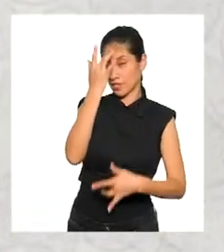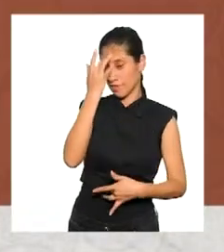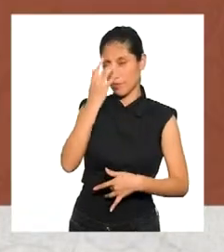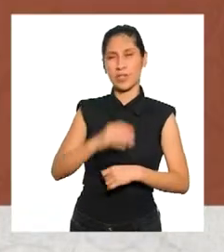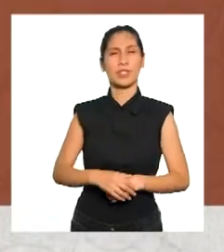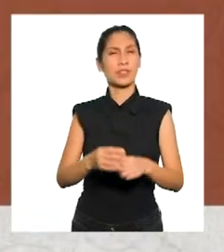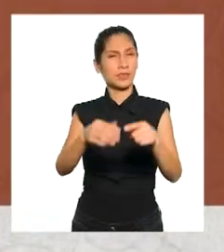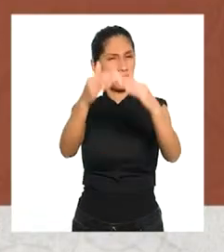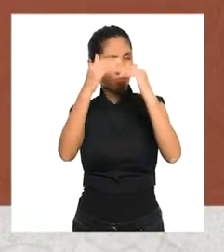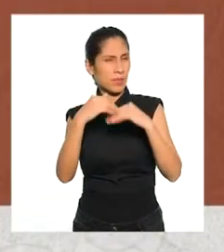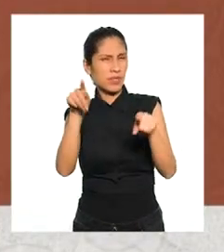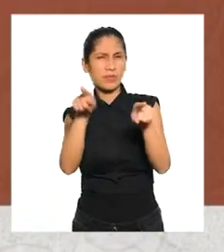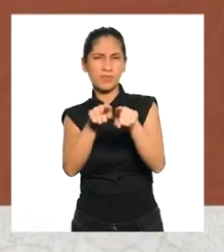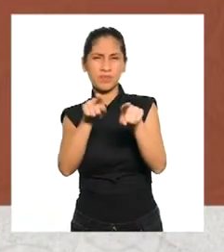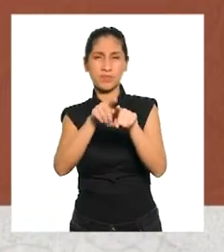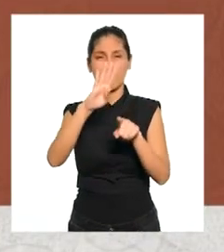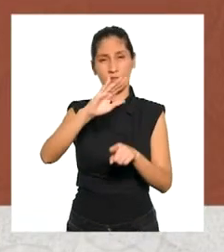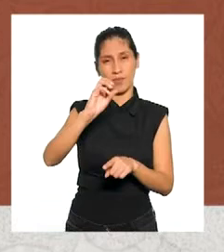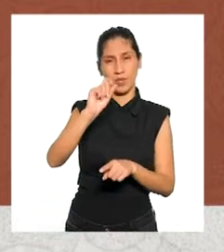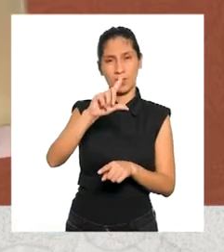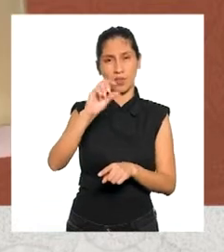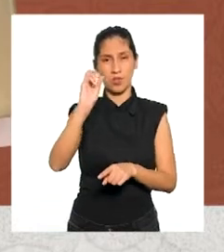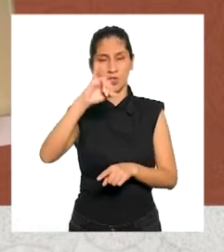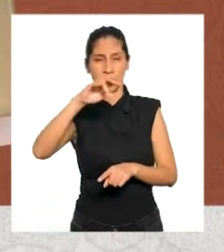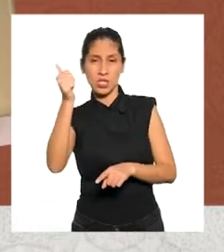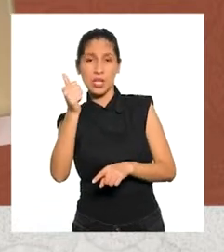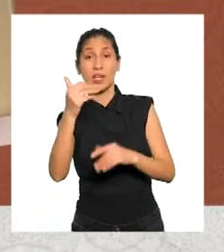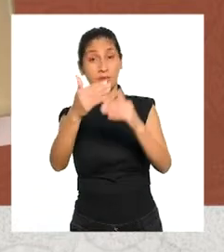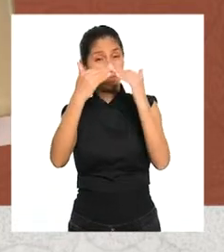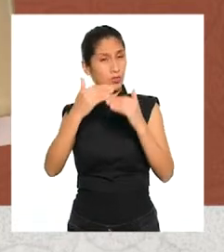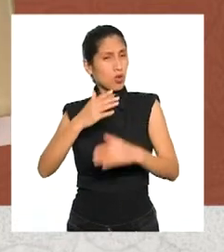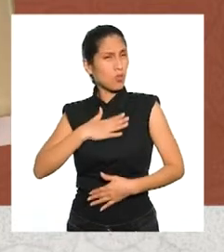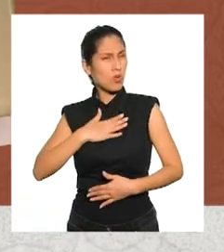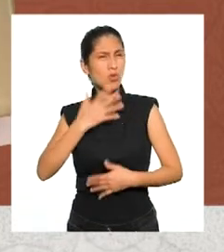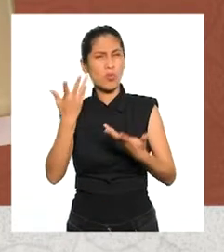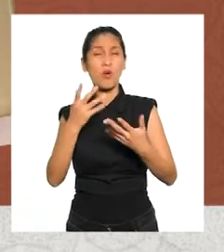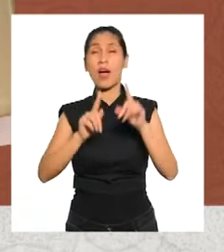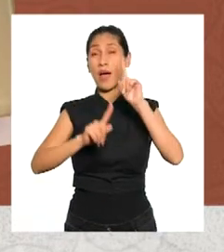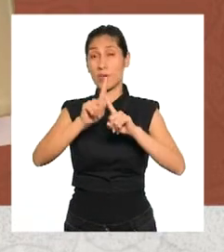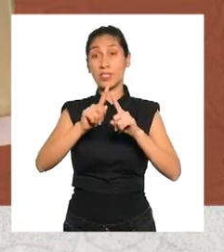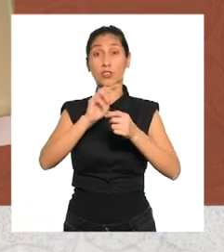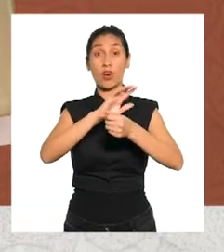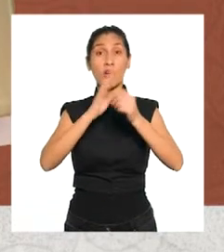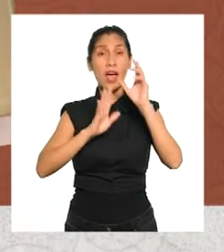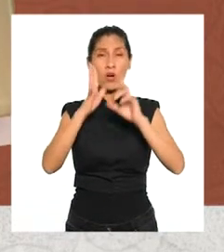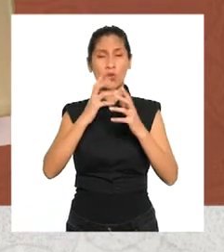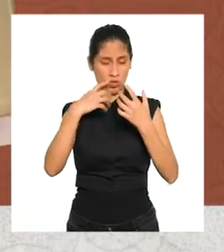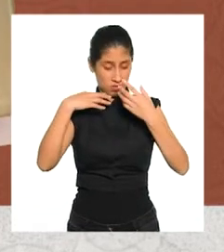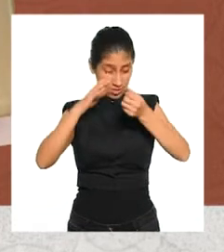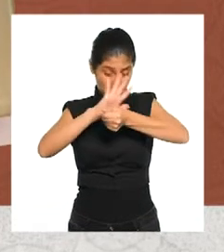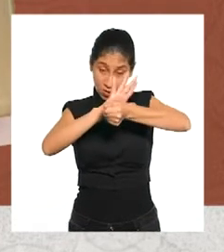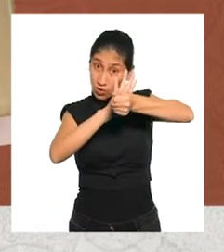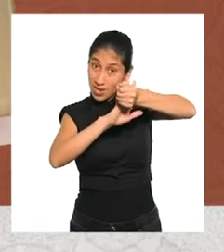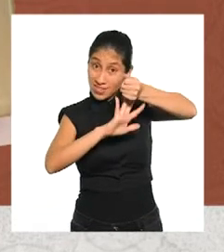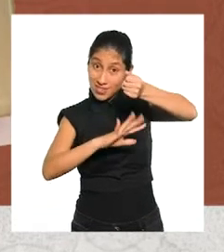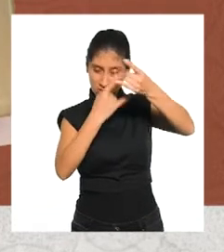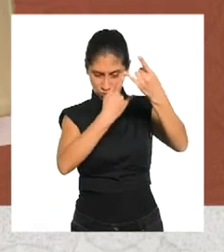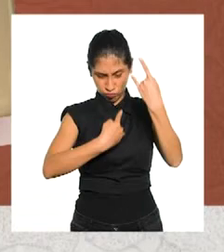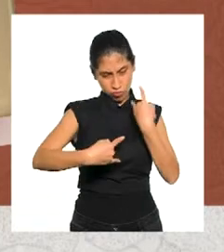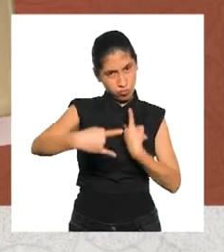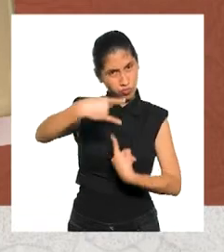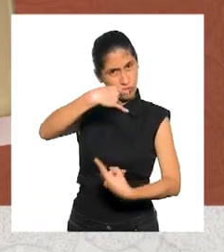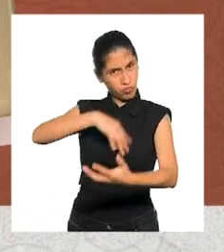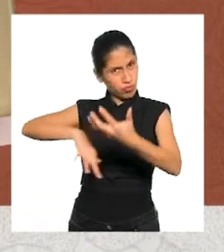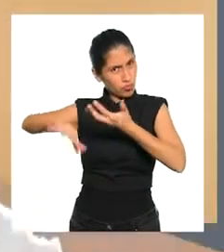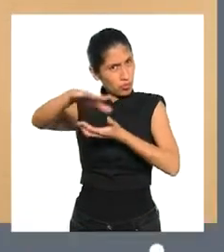Finalmente, la biología humana se refiere a la carga genética, factores hereditarios y envejecimiento celular, los cuales obtenemos de